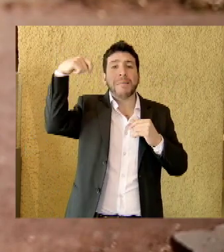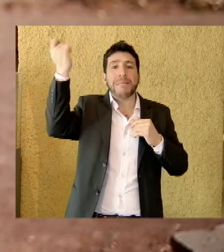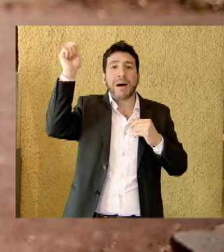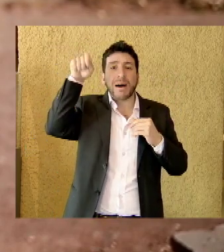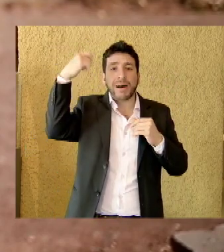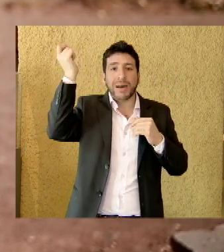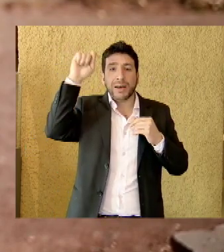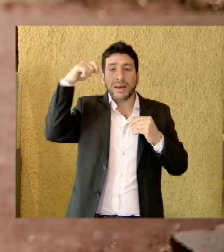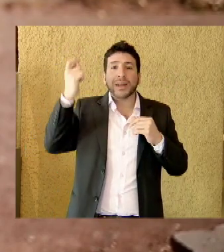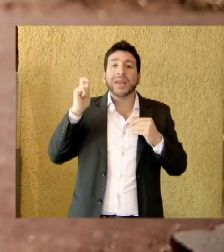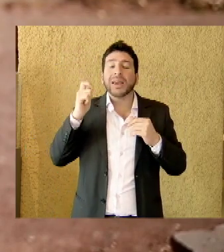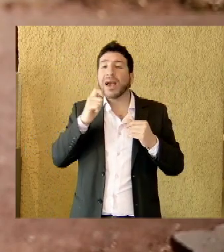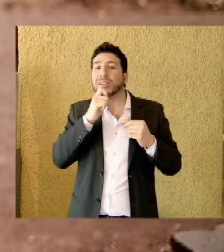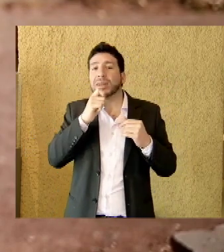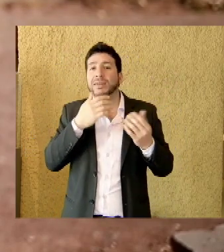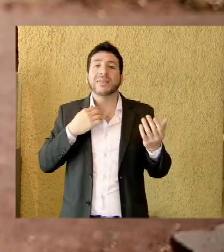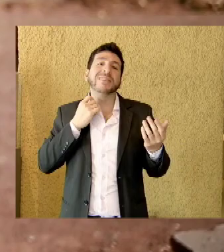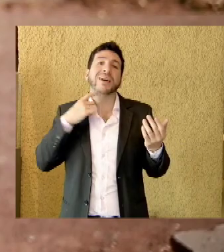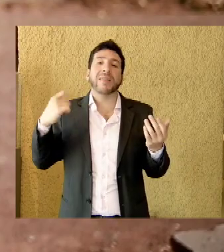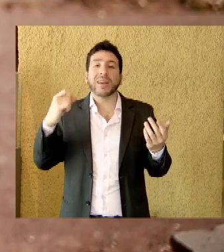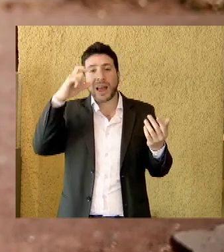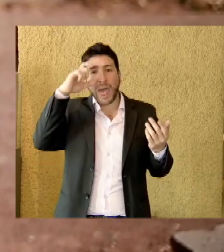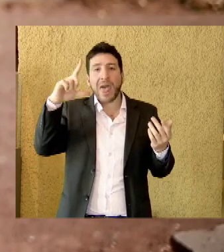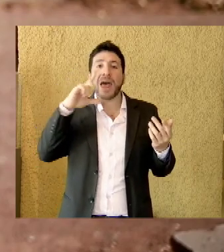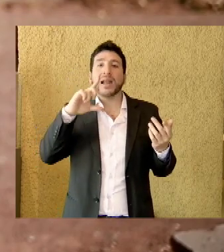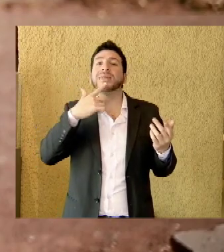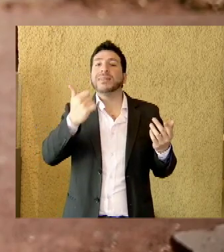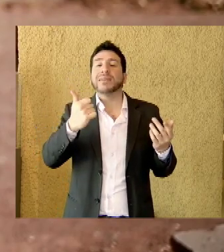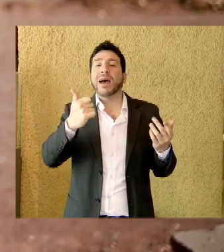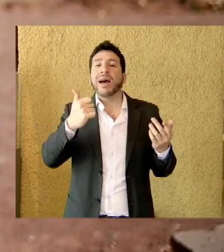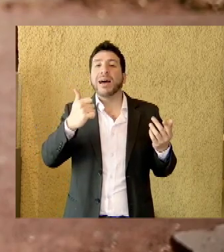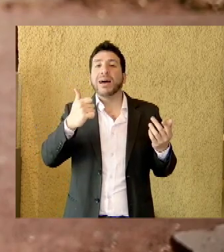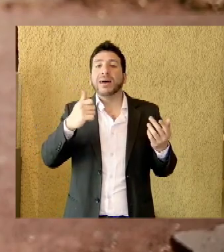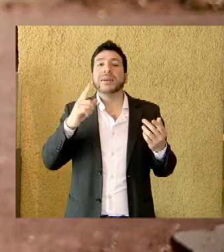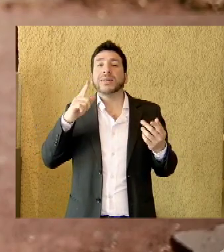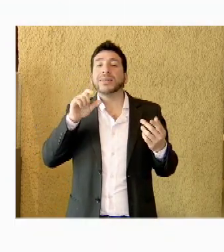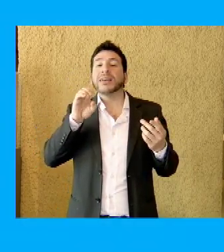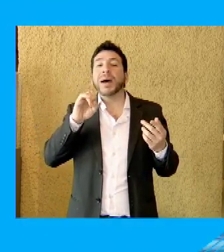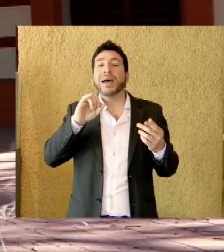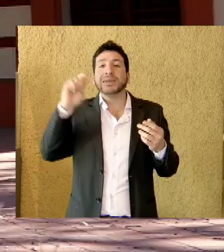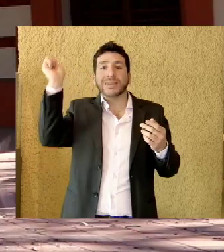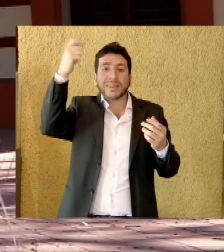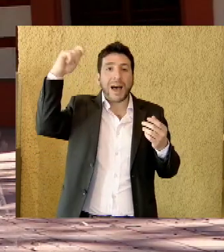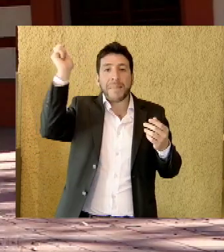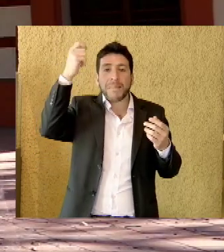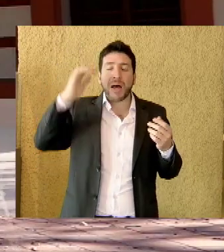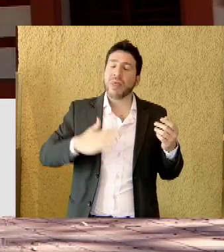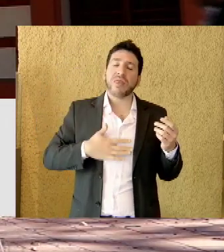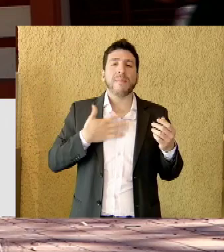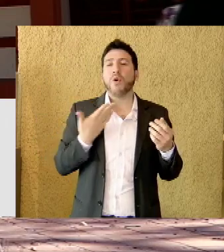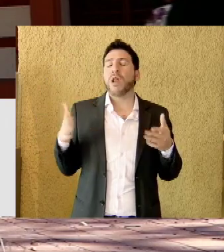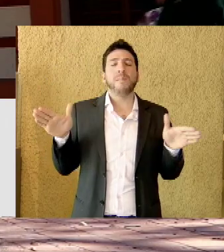interpretada por la cantante sanrafaelina Melisa Escoriza, Zamba de Amor en Bueno.